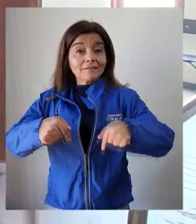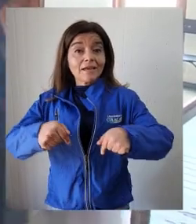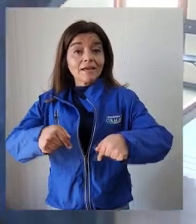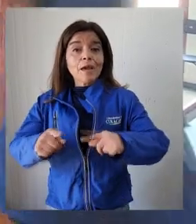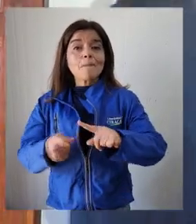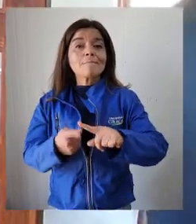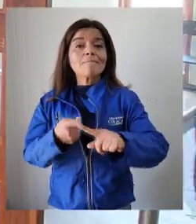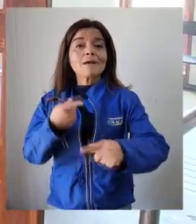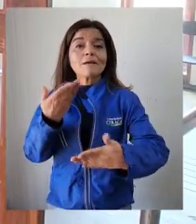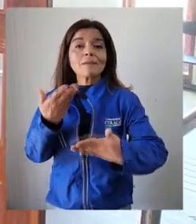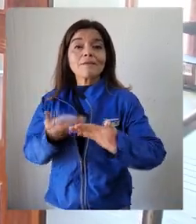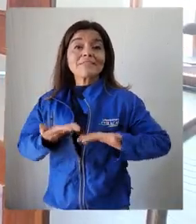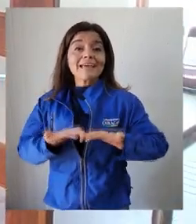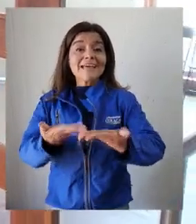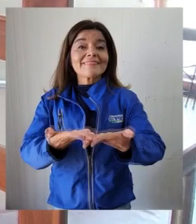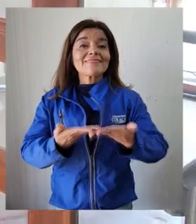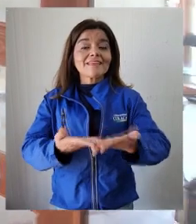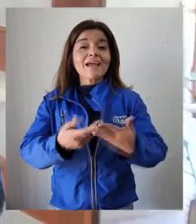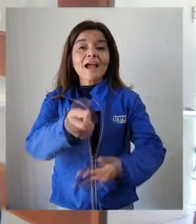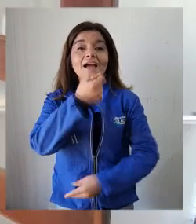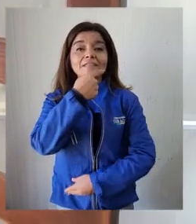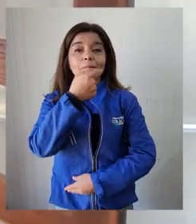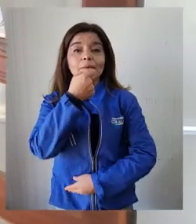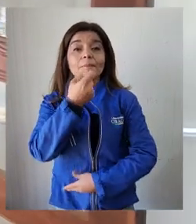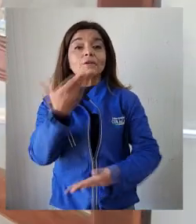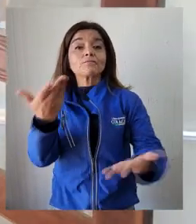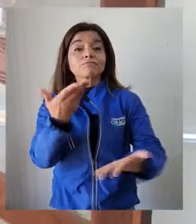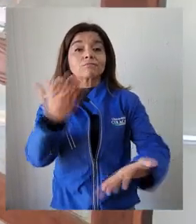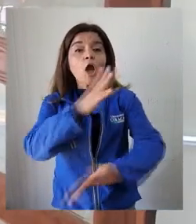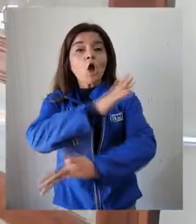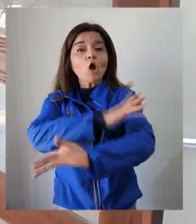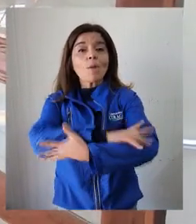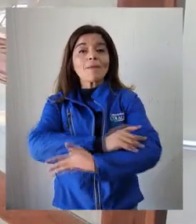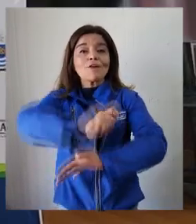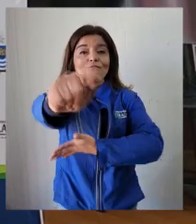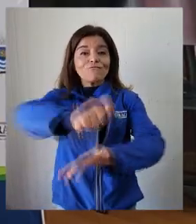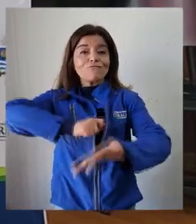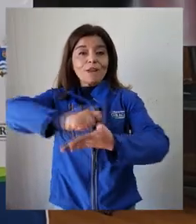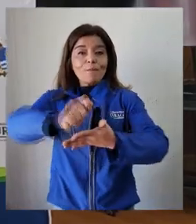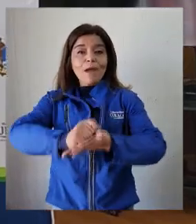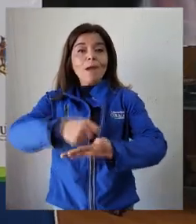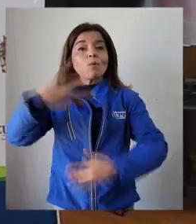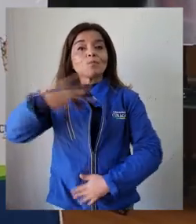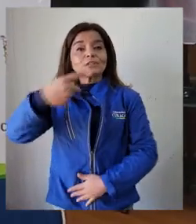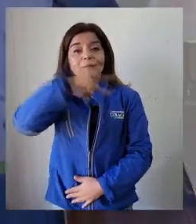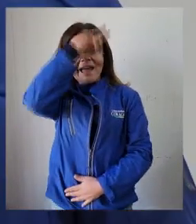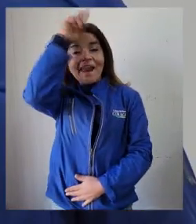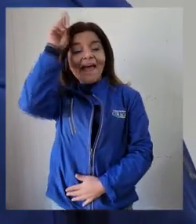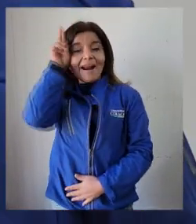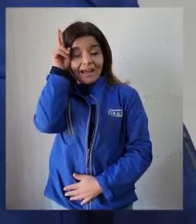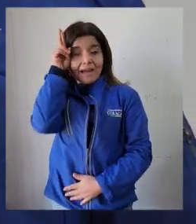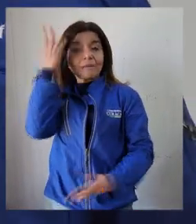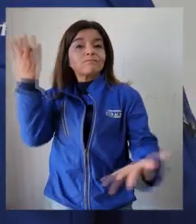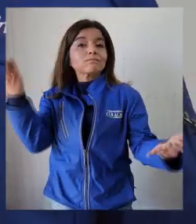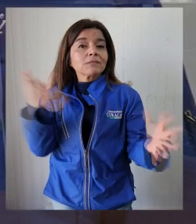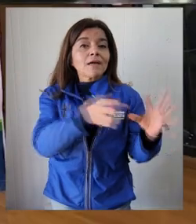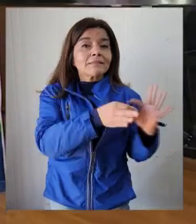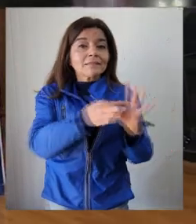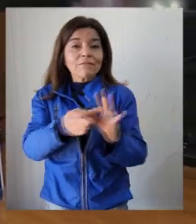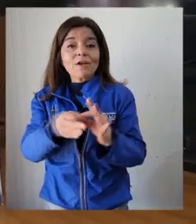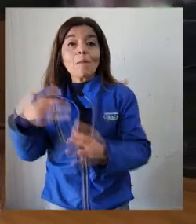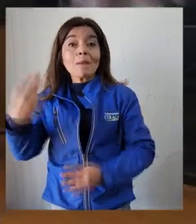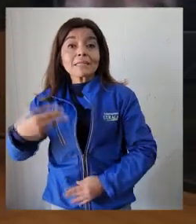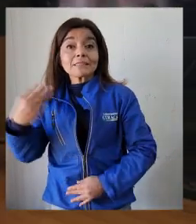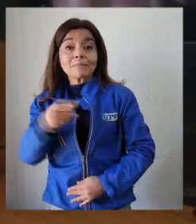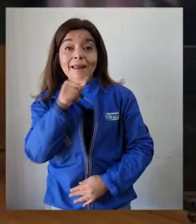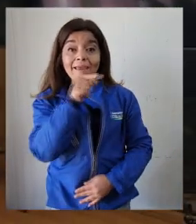Estamos en la primera entrega de medicamentos de este convenio que firmamos con la Municipalidad de La Reina para poder acceder a la farmacia municipal